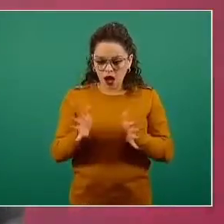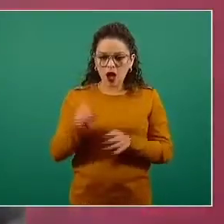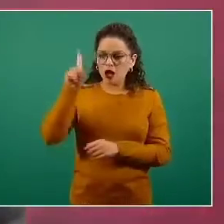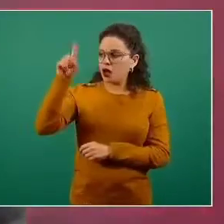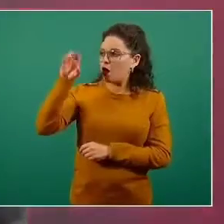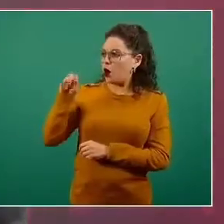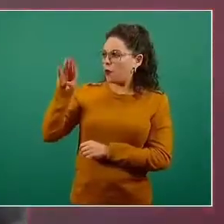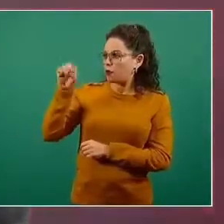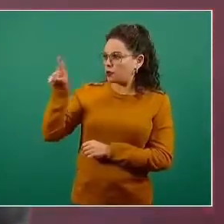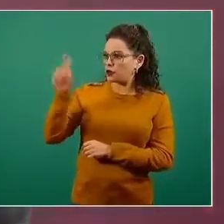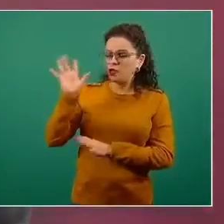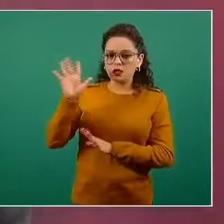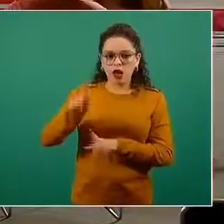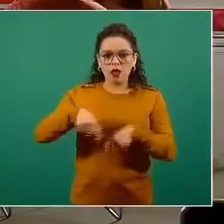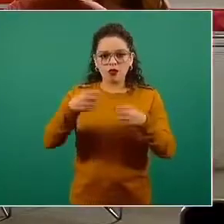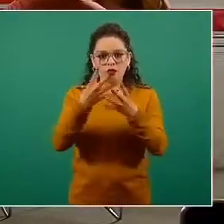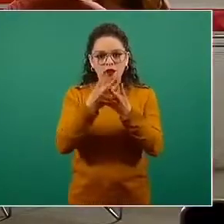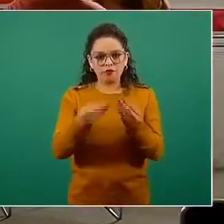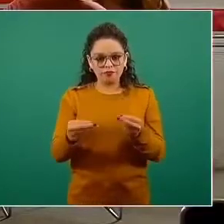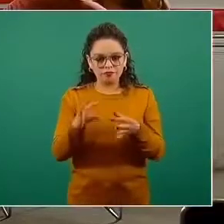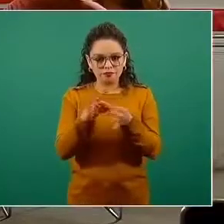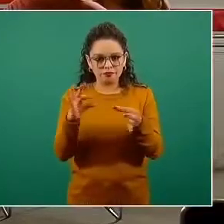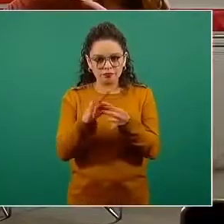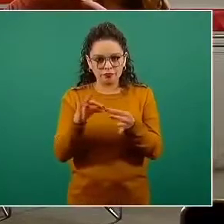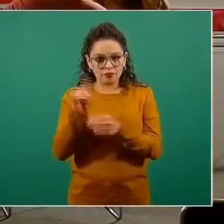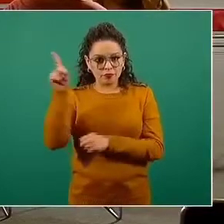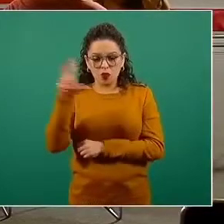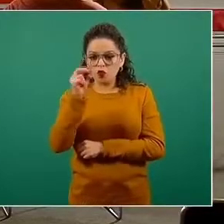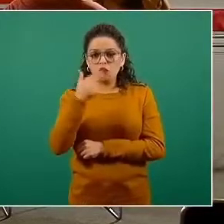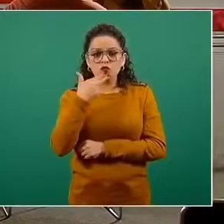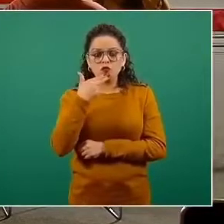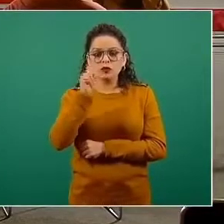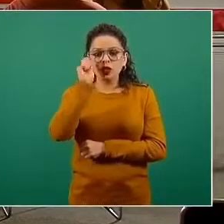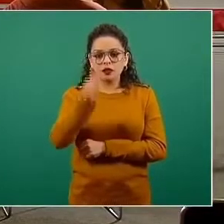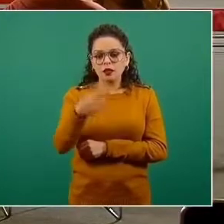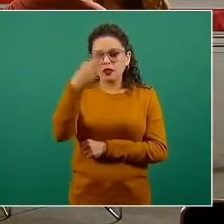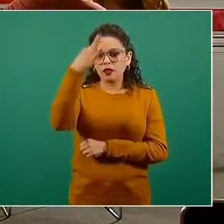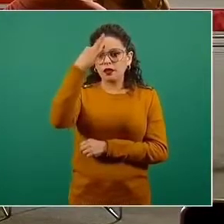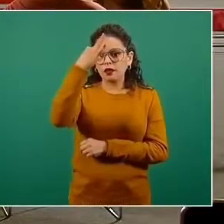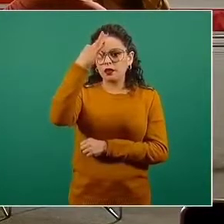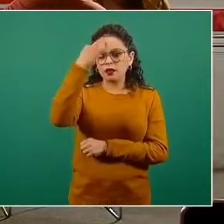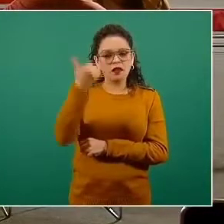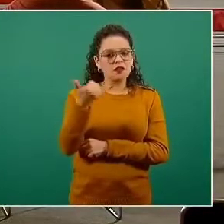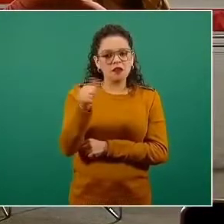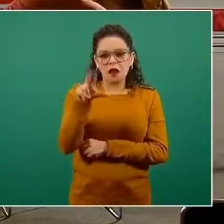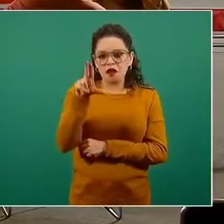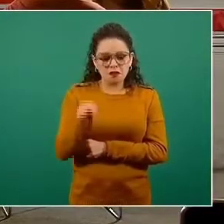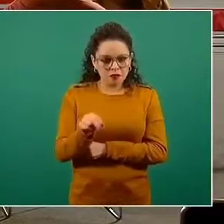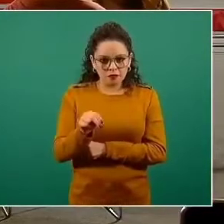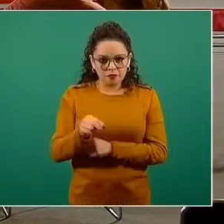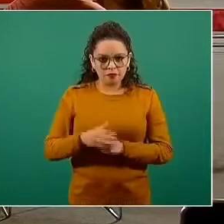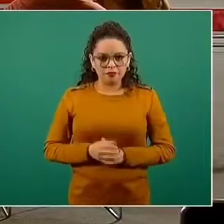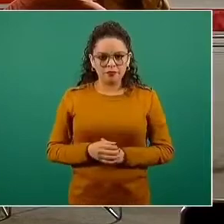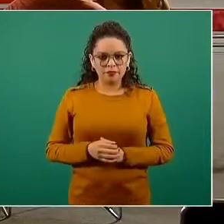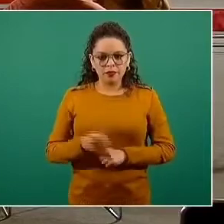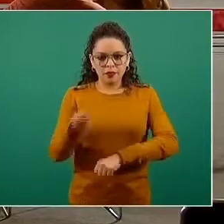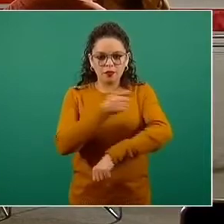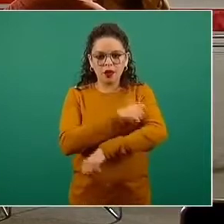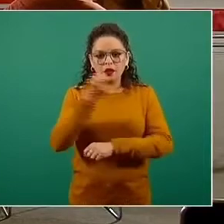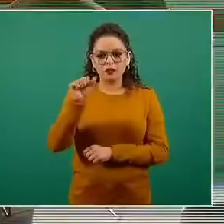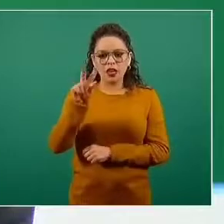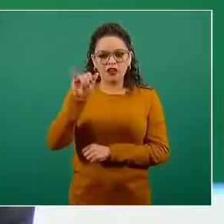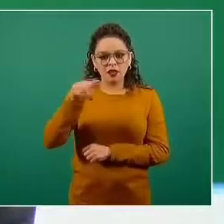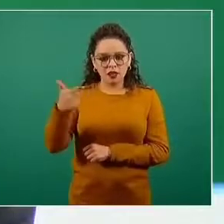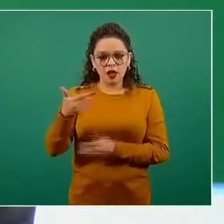OMS y por la resolución mundial, ya no se usa la vacuna oral, las famosas gotitas de la vacuna Sabin. Ahora solo se